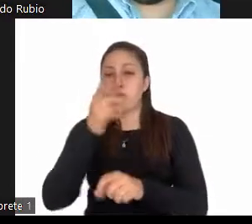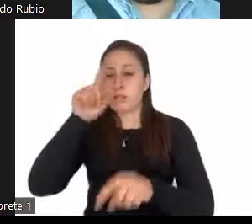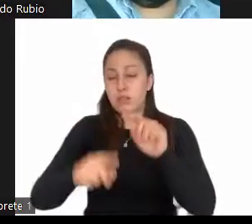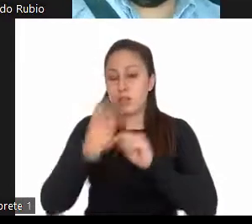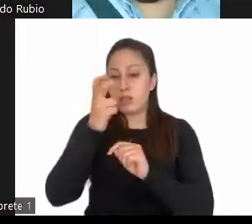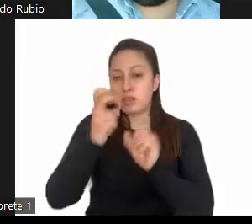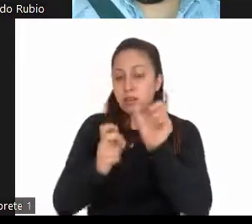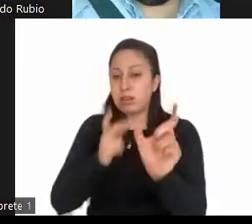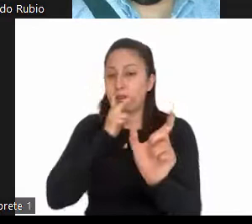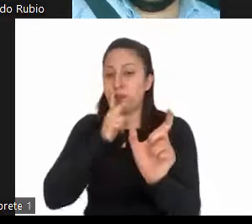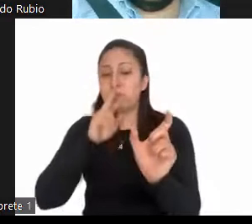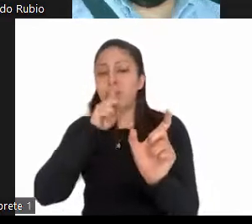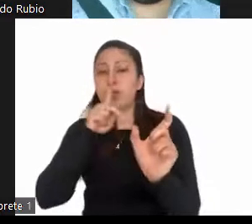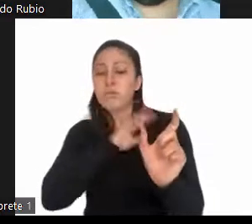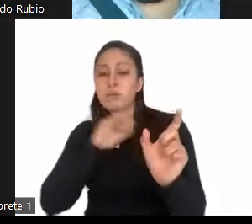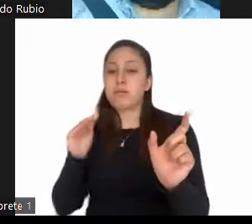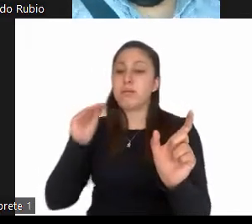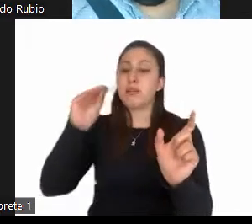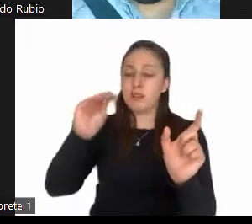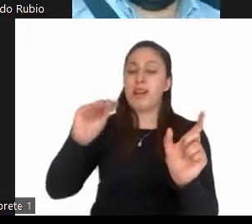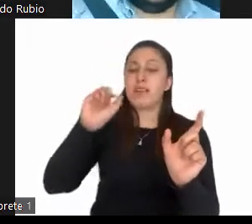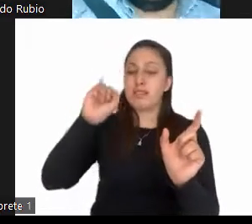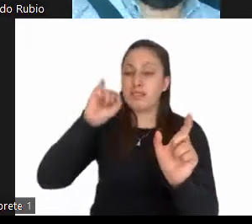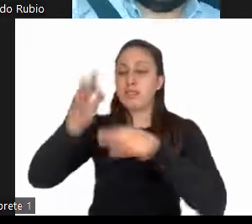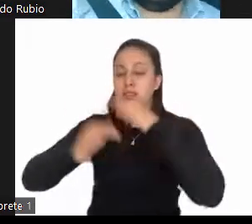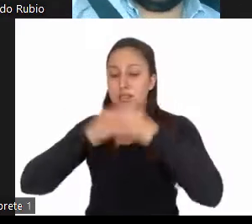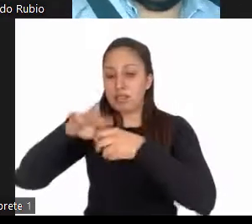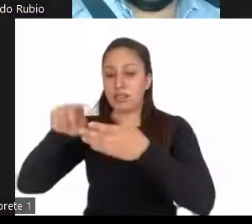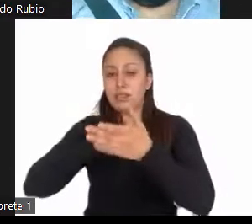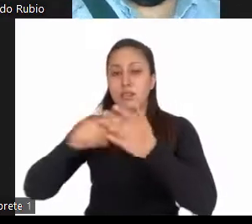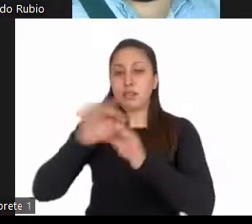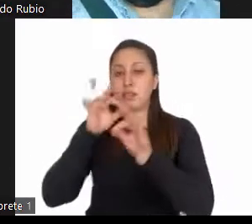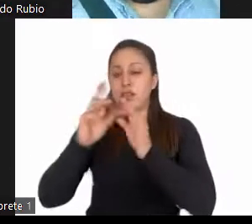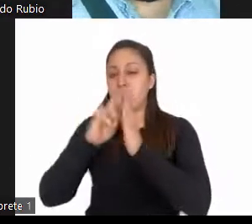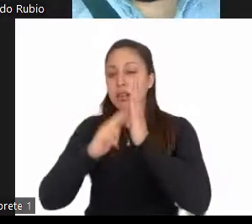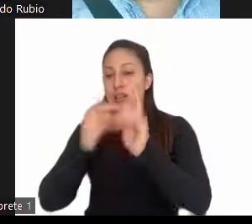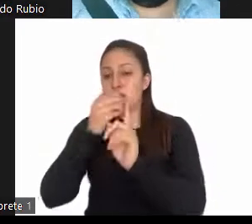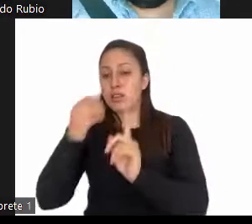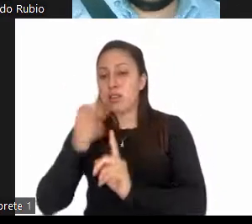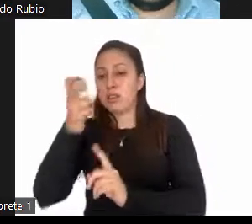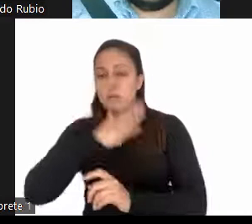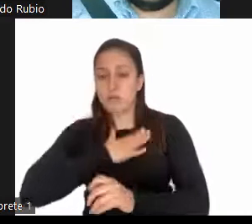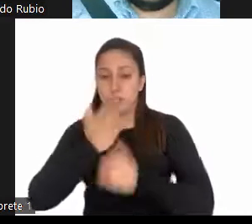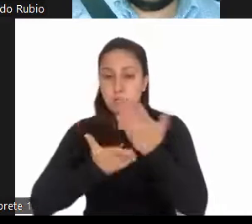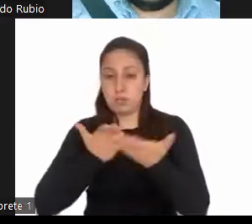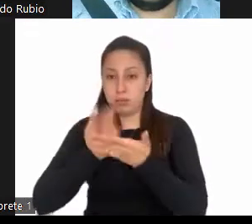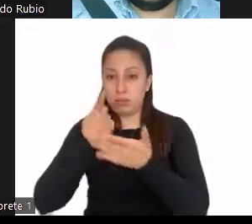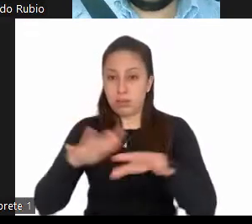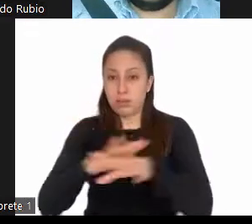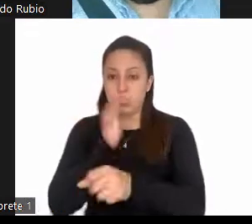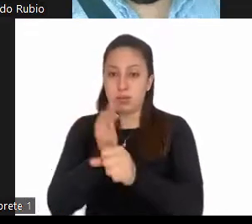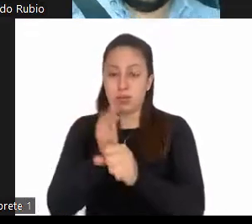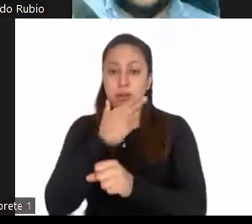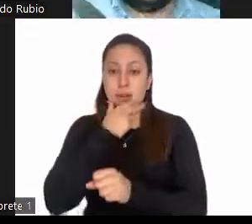quede, colocarán propaganda electoral observando las reglas siguientes. Esa sería la modificación, diputado